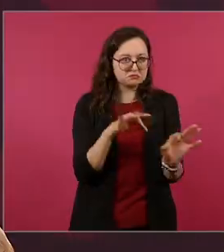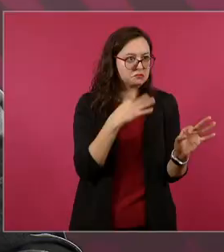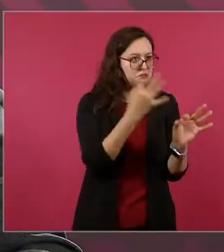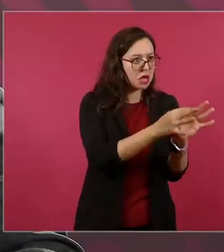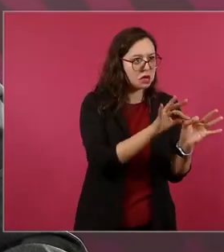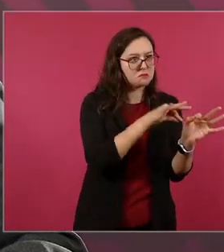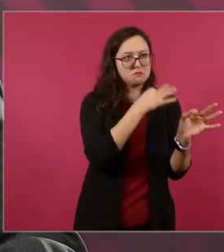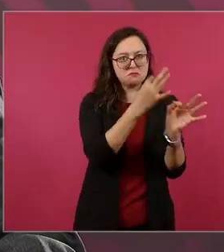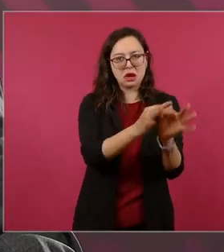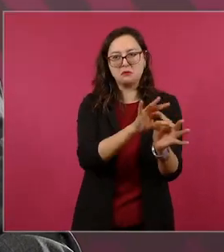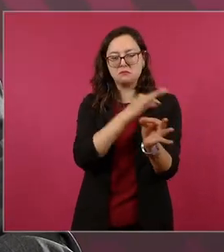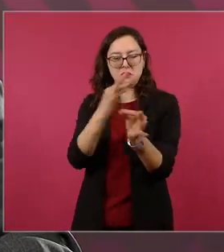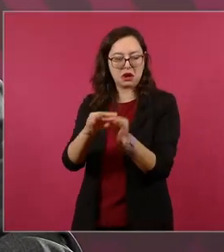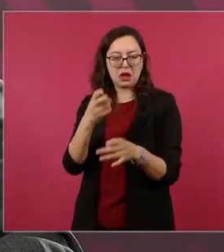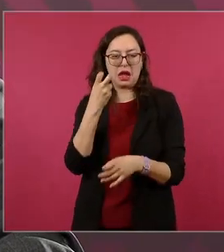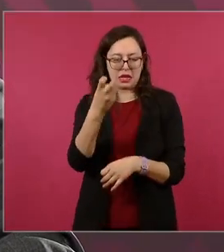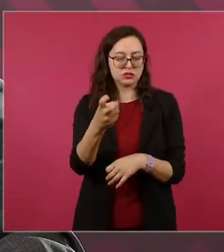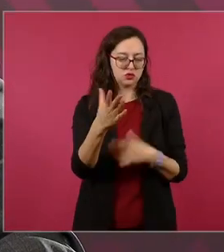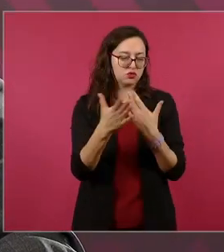y